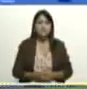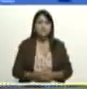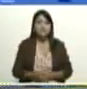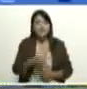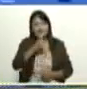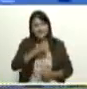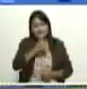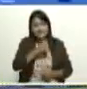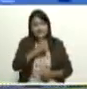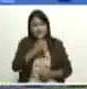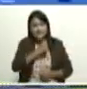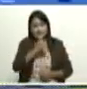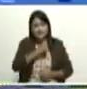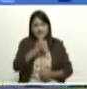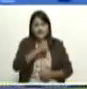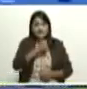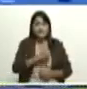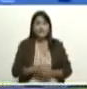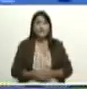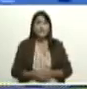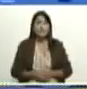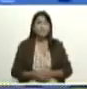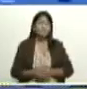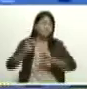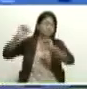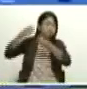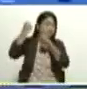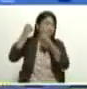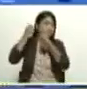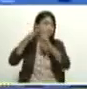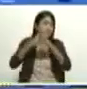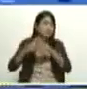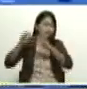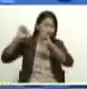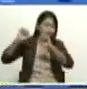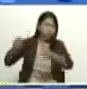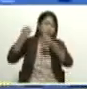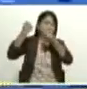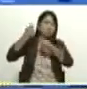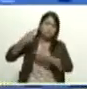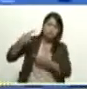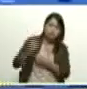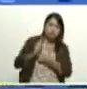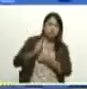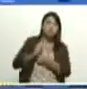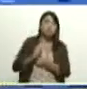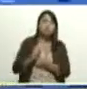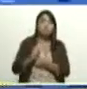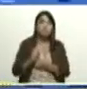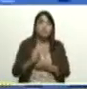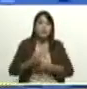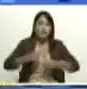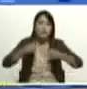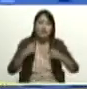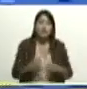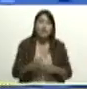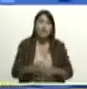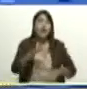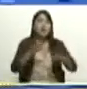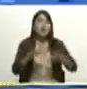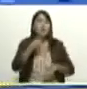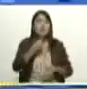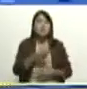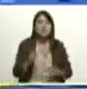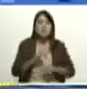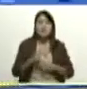contener la embestida de esa agresión brutal. Algunos decían que eran